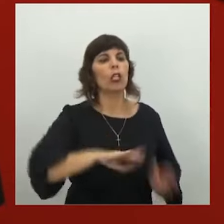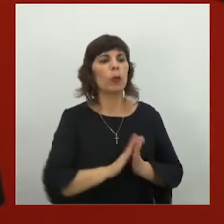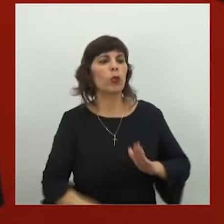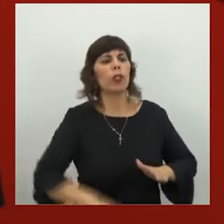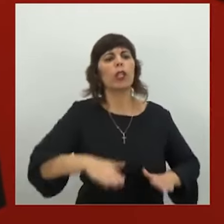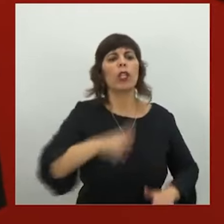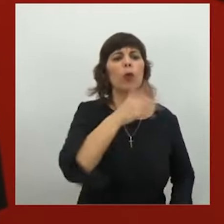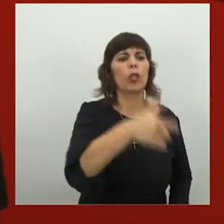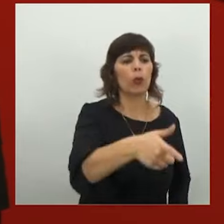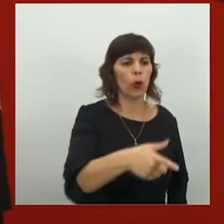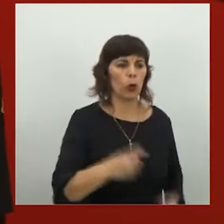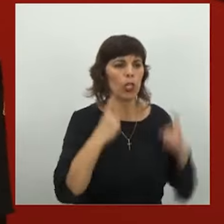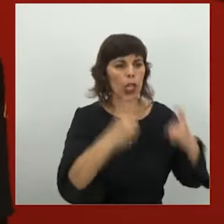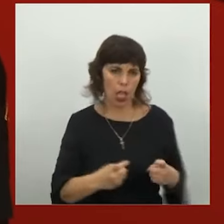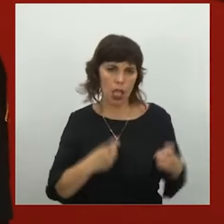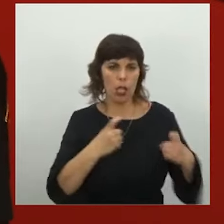¡Olvídate!